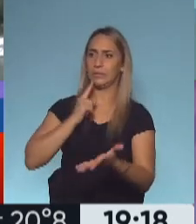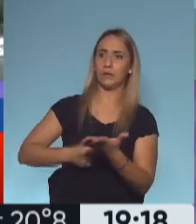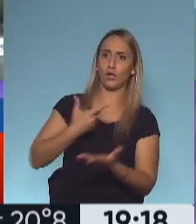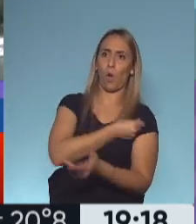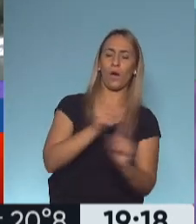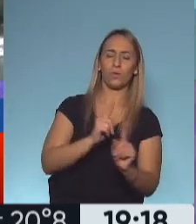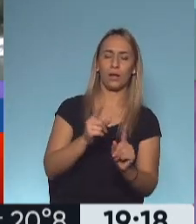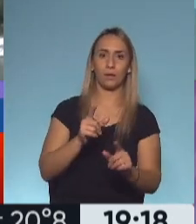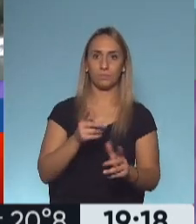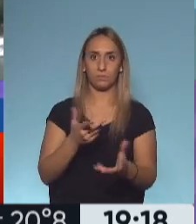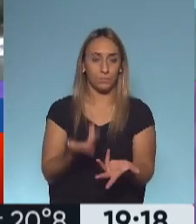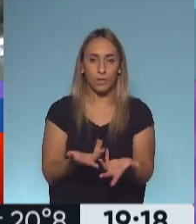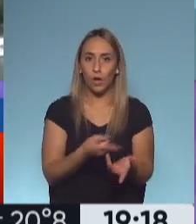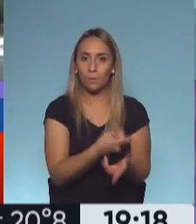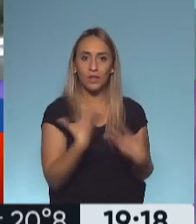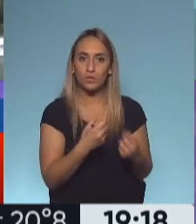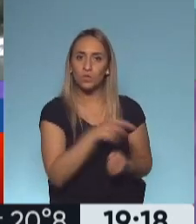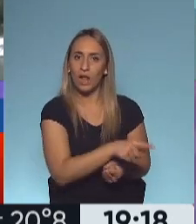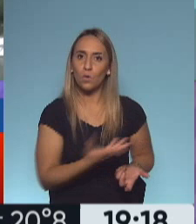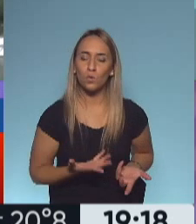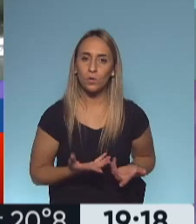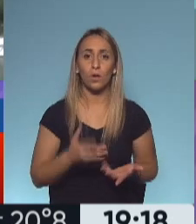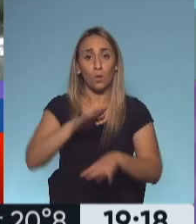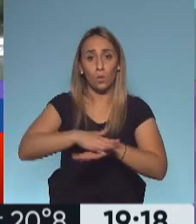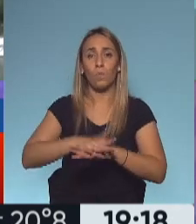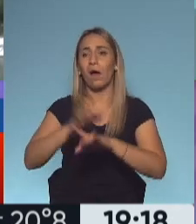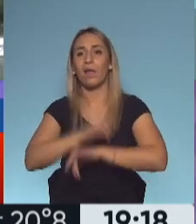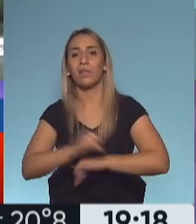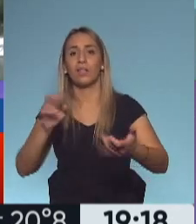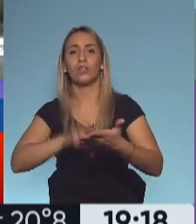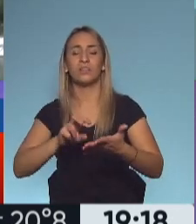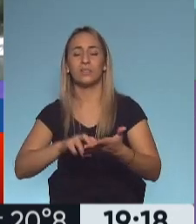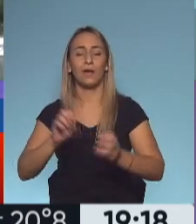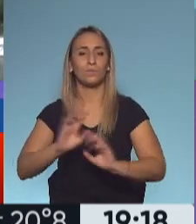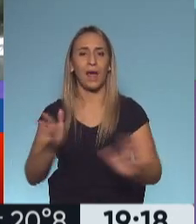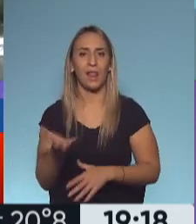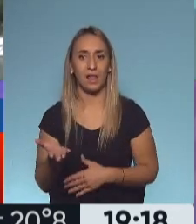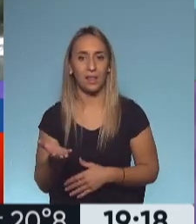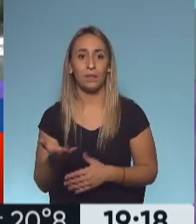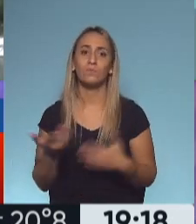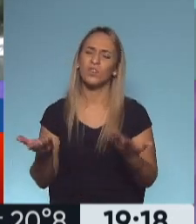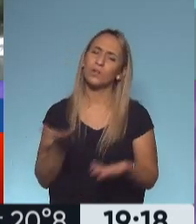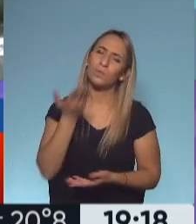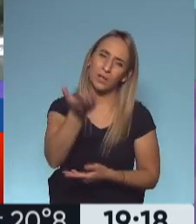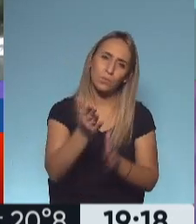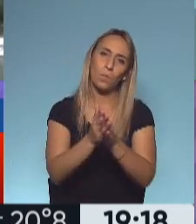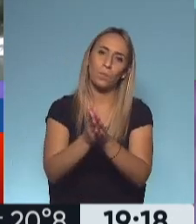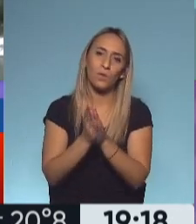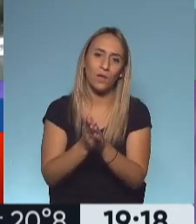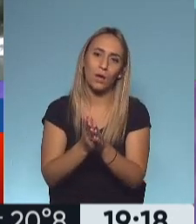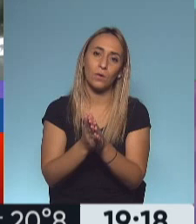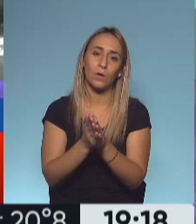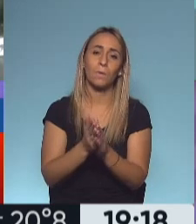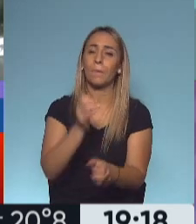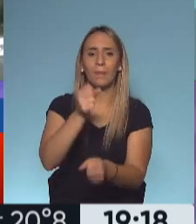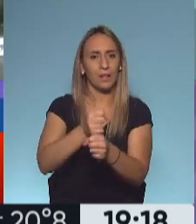gente, estamos hablando de la salud, necesitamos convocarlos y convocarlas a poder